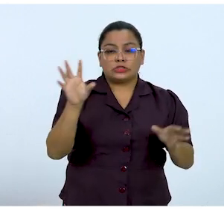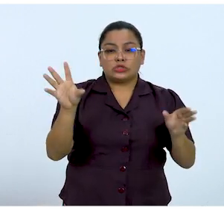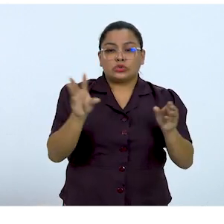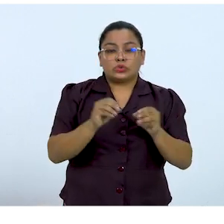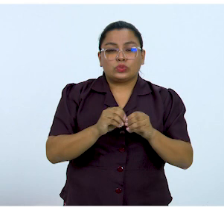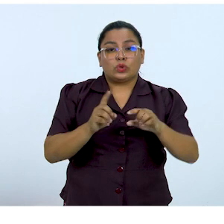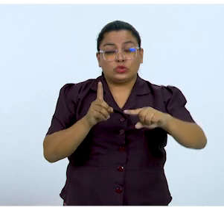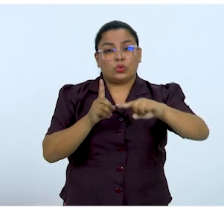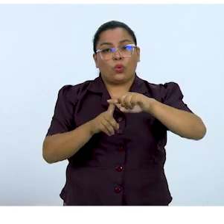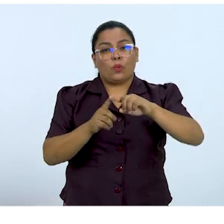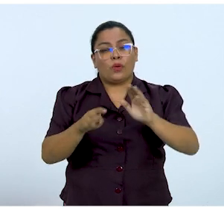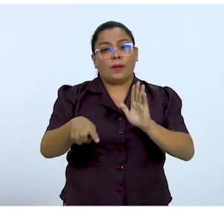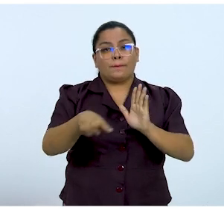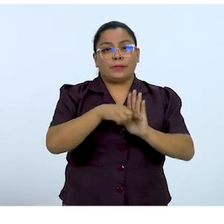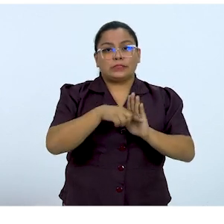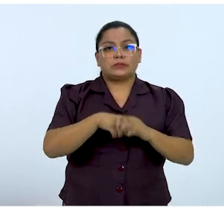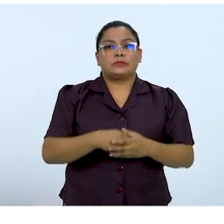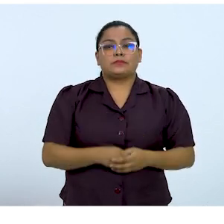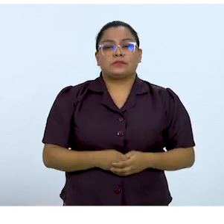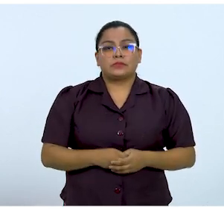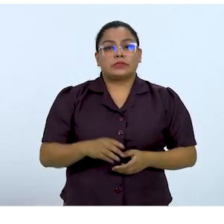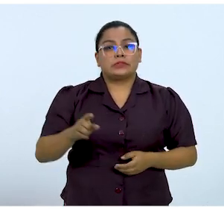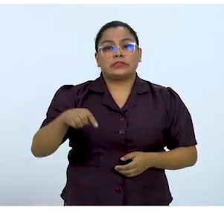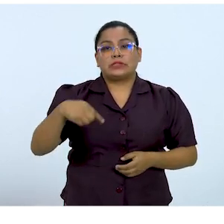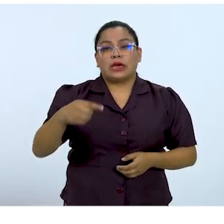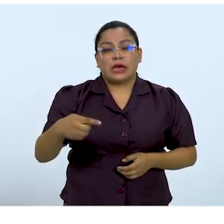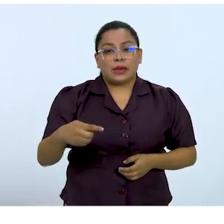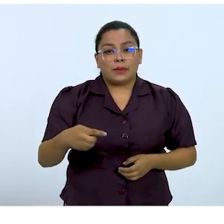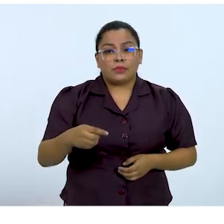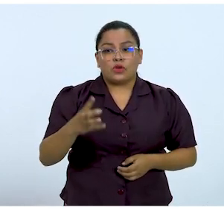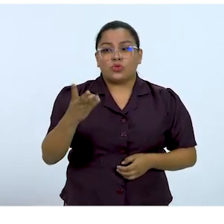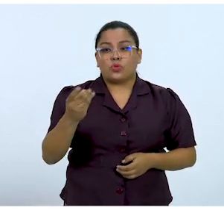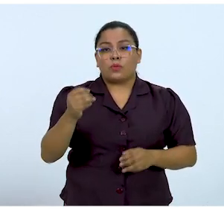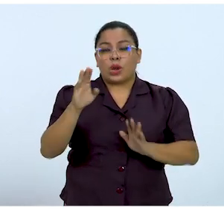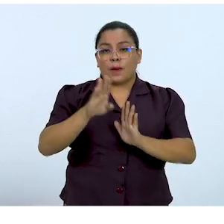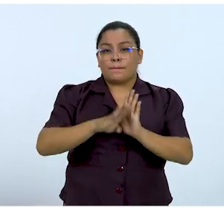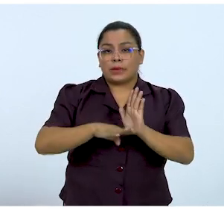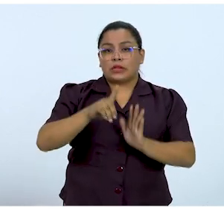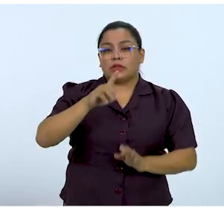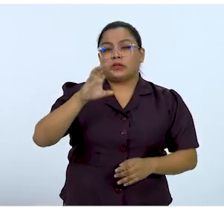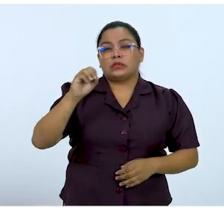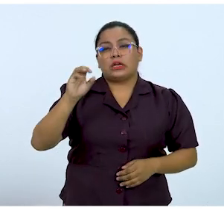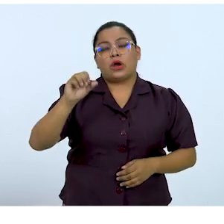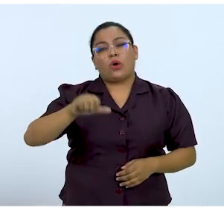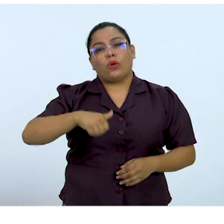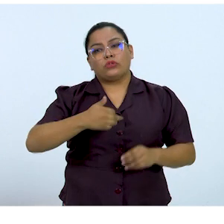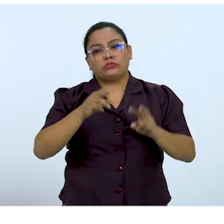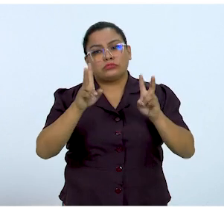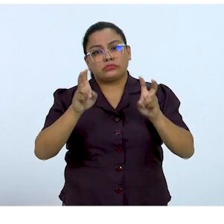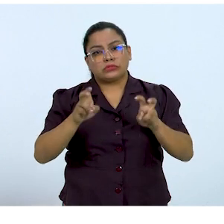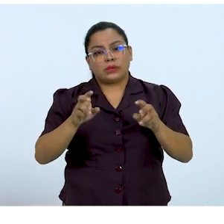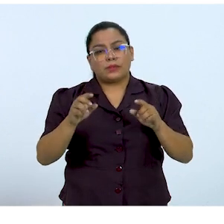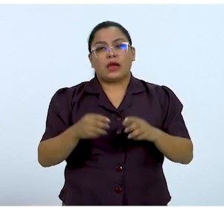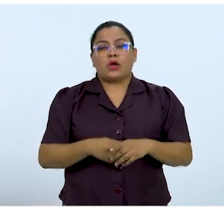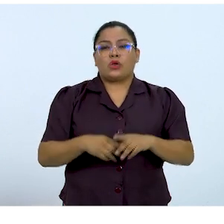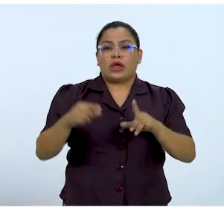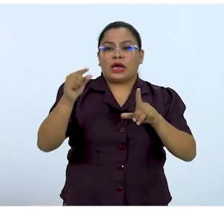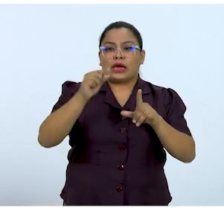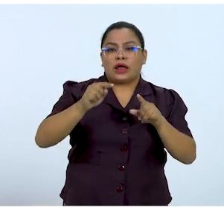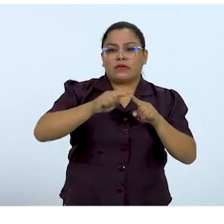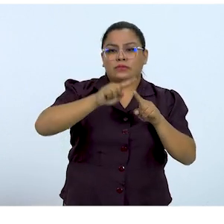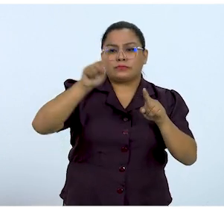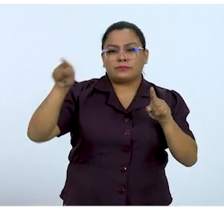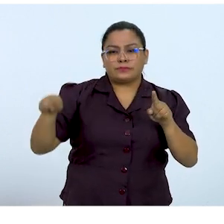la suma sin llevar y la resta sin prestar, siempre con números menores que 100. Otros contenidos son la gráfica de